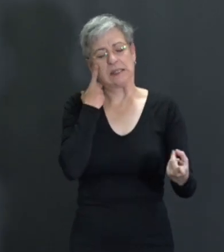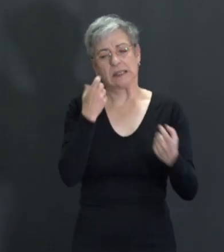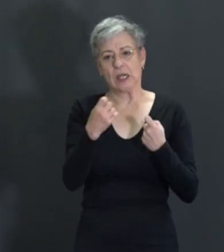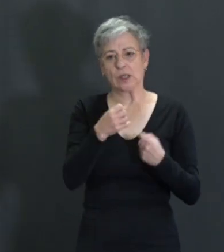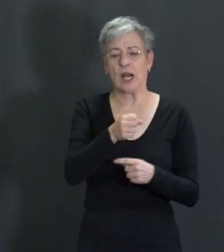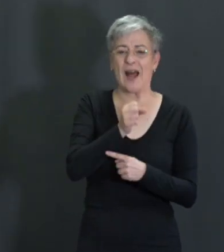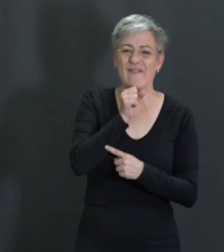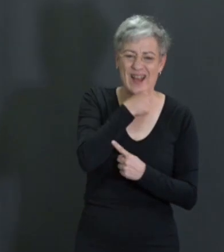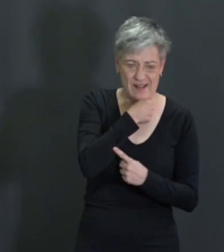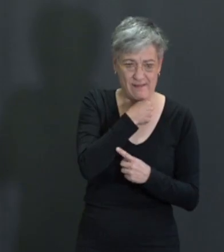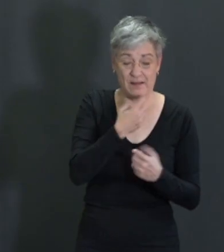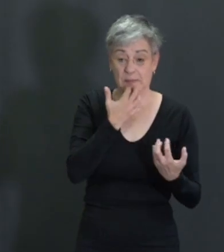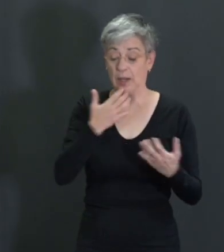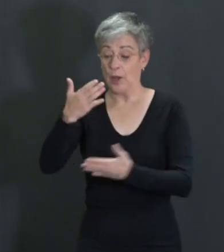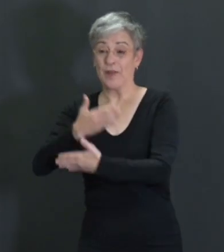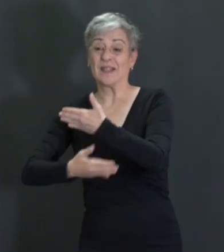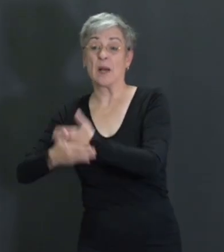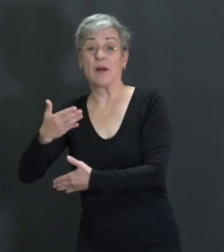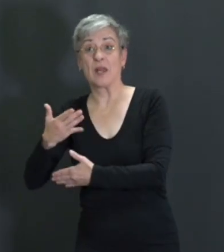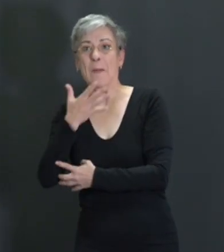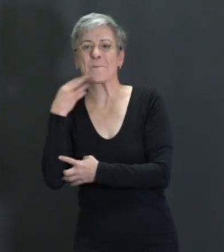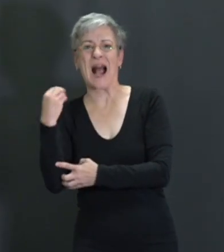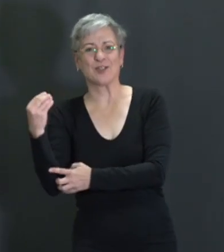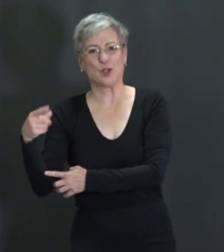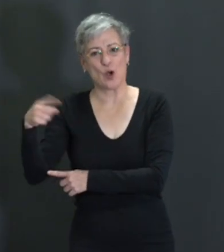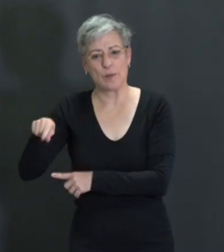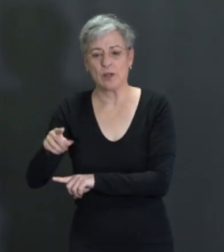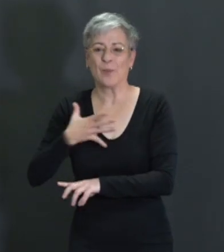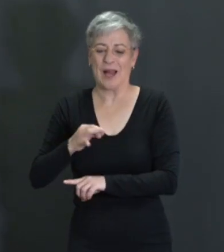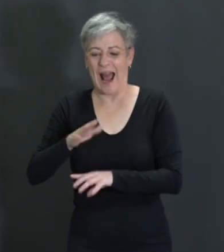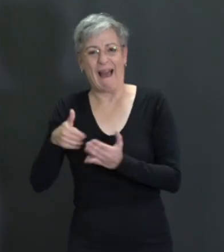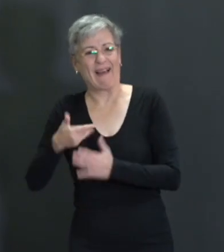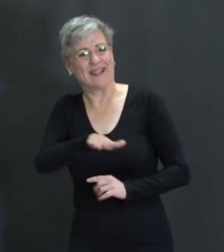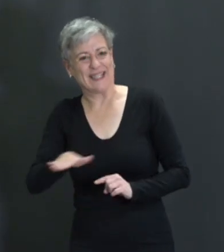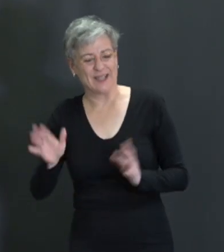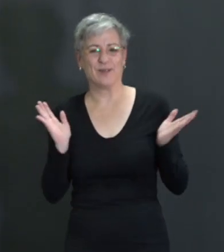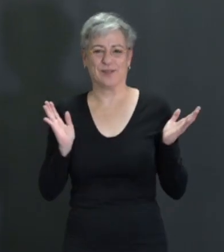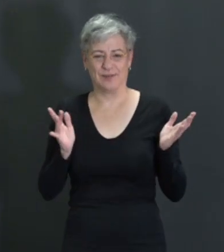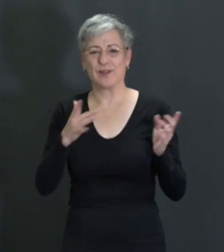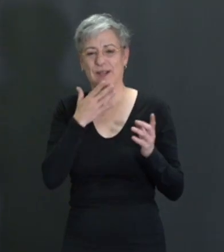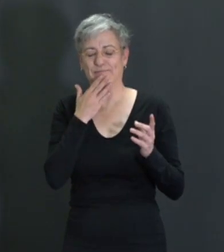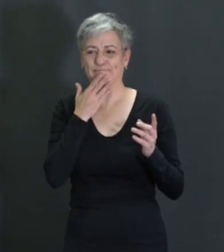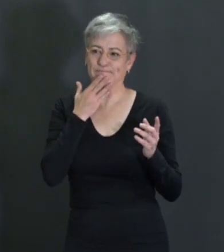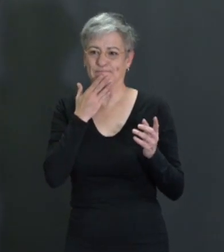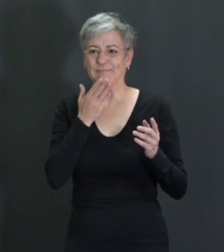menos en la discapacidad porque es una población mucho más joven, a veces infancia, ¿no? Entonces, en